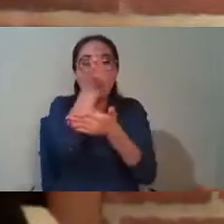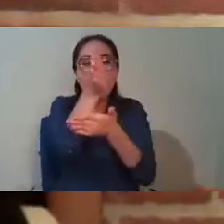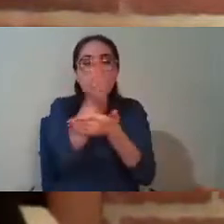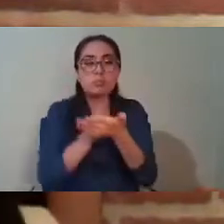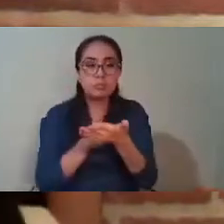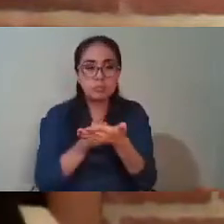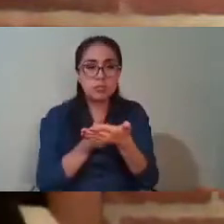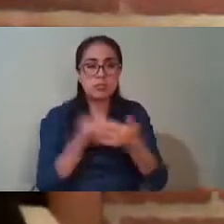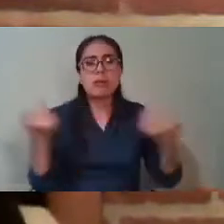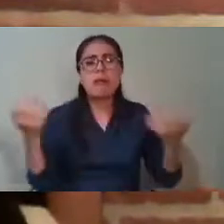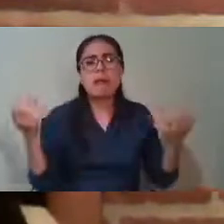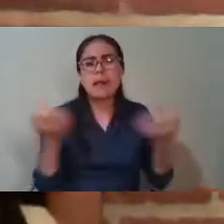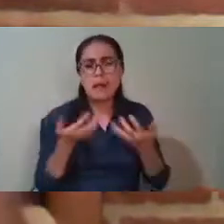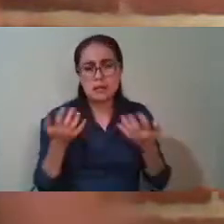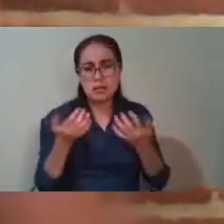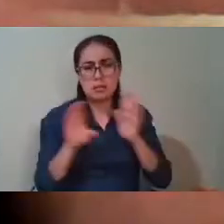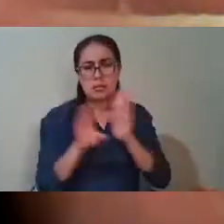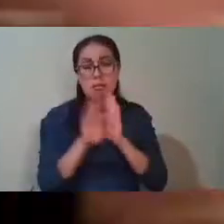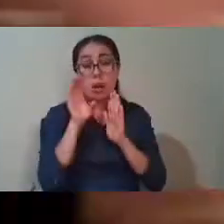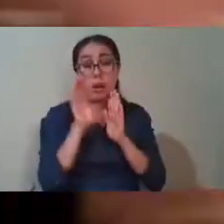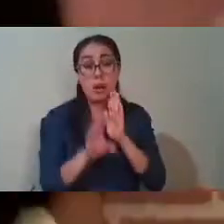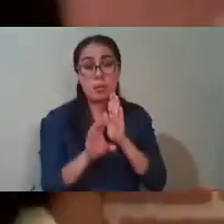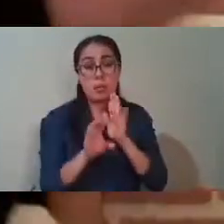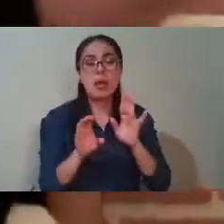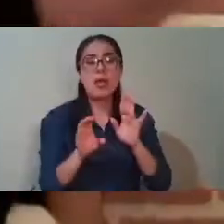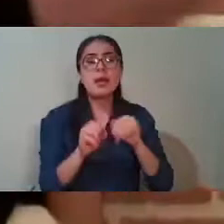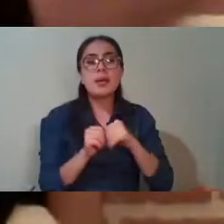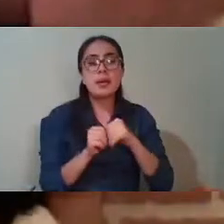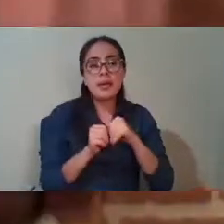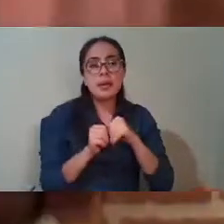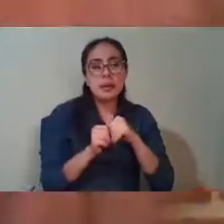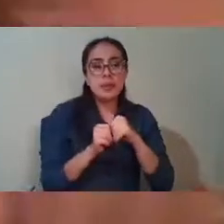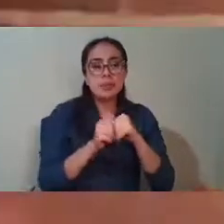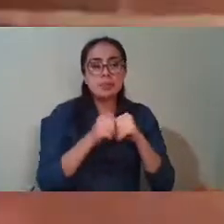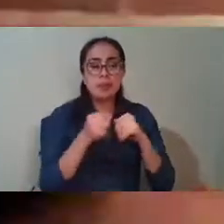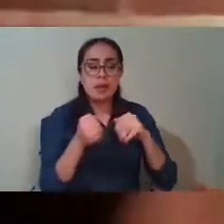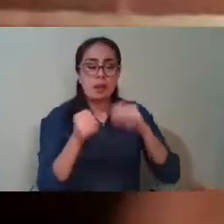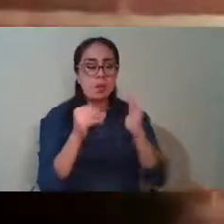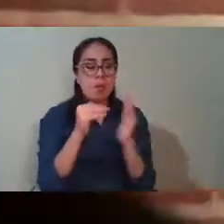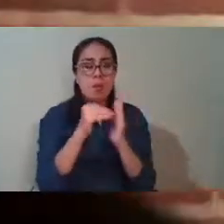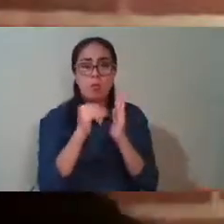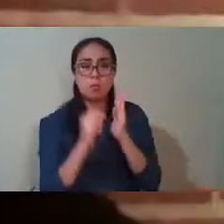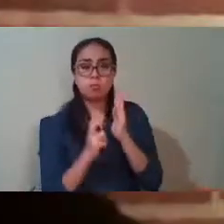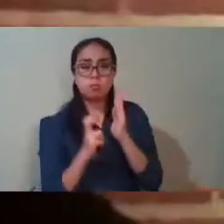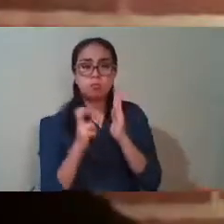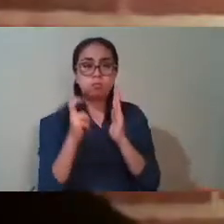es, dio un paso arriba del muro para pasar hacia el otro lado.